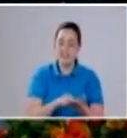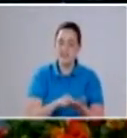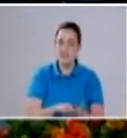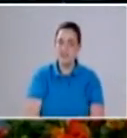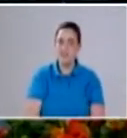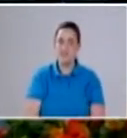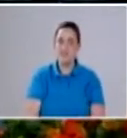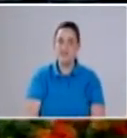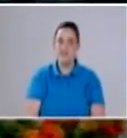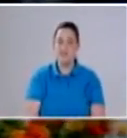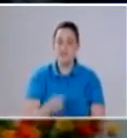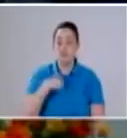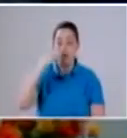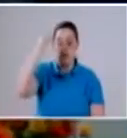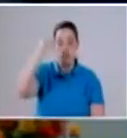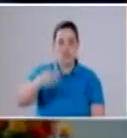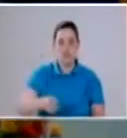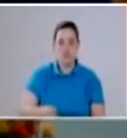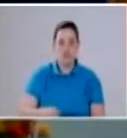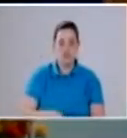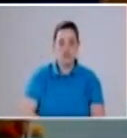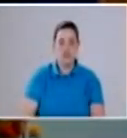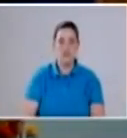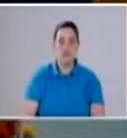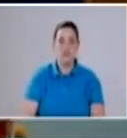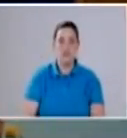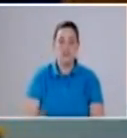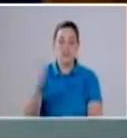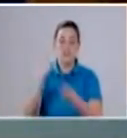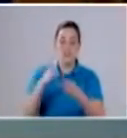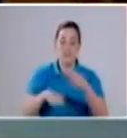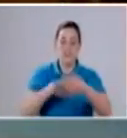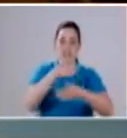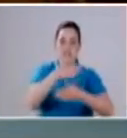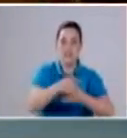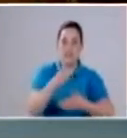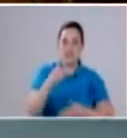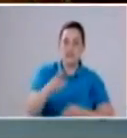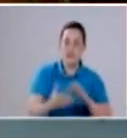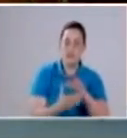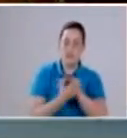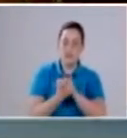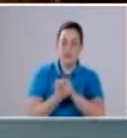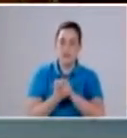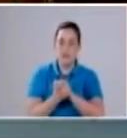Pero yo le aseguro que si paso aquí a un matrimonio y le empezamos a hacer preguntas,